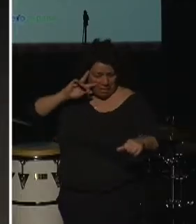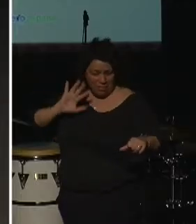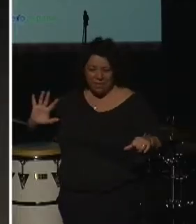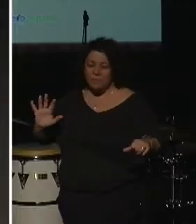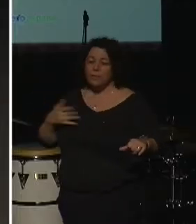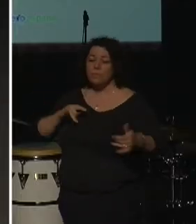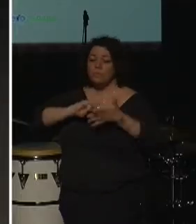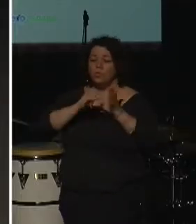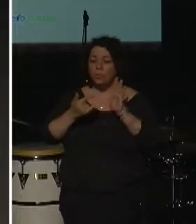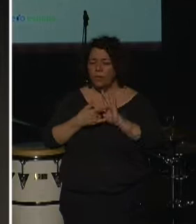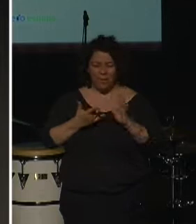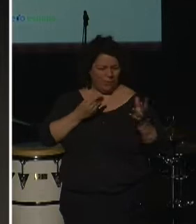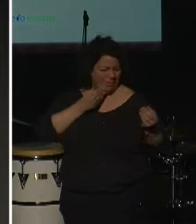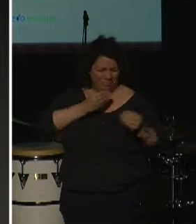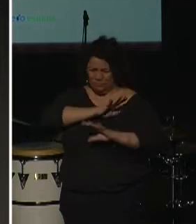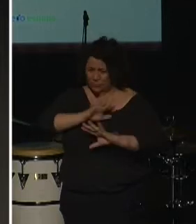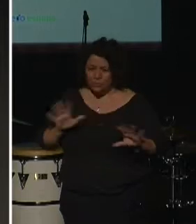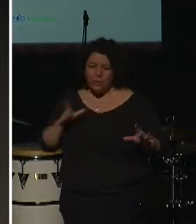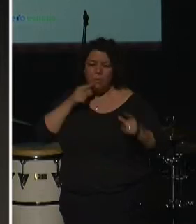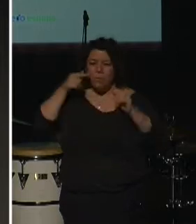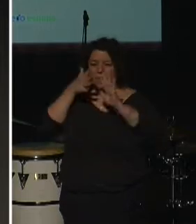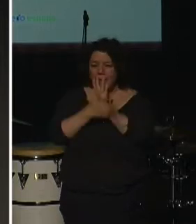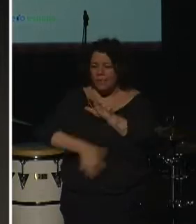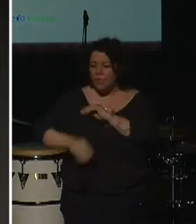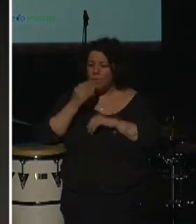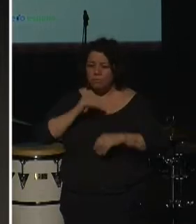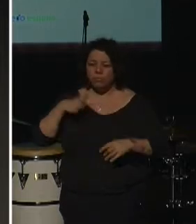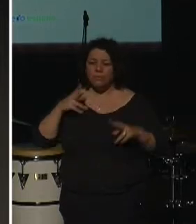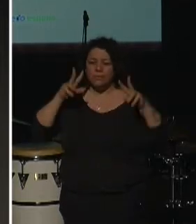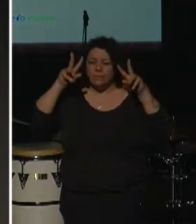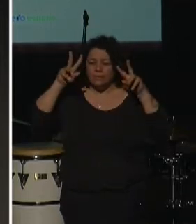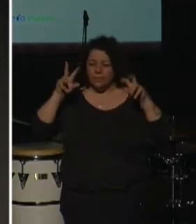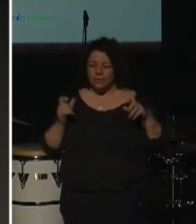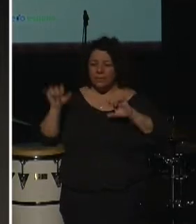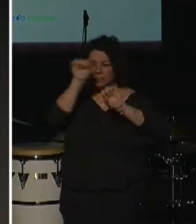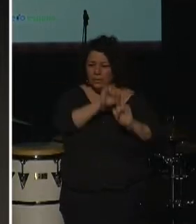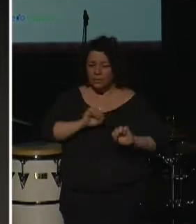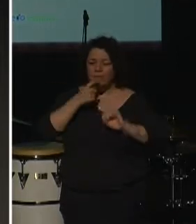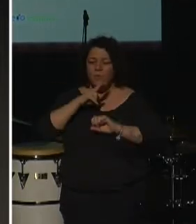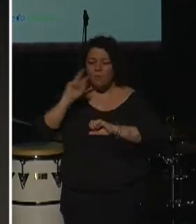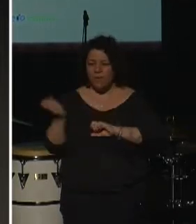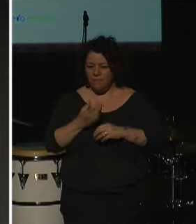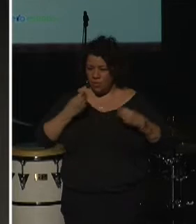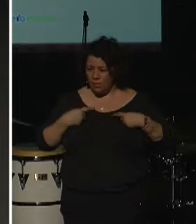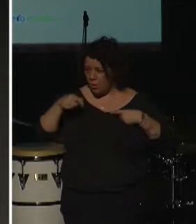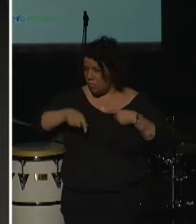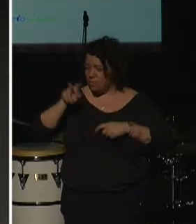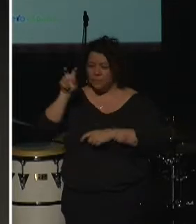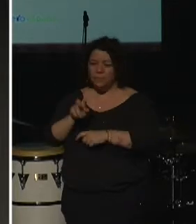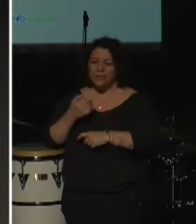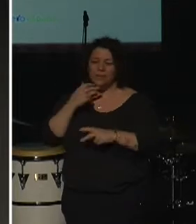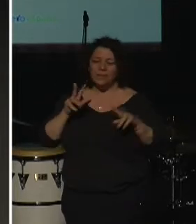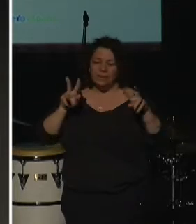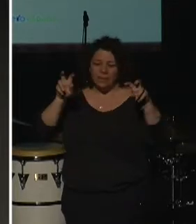seguir su proyecto brutal, que es tan descriptivo como impresionante, sobre divulgación y conservación de la biodiversidad. Hoy nos trae algo